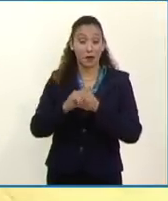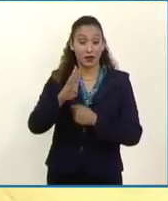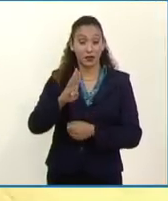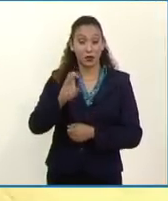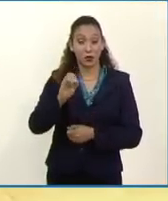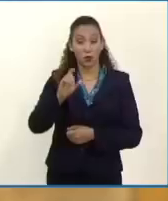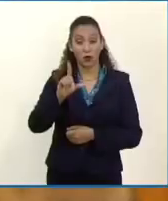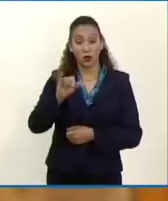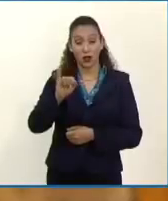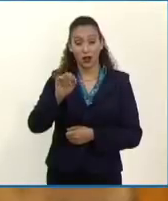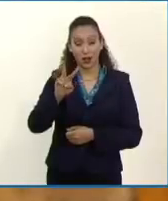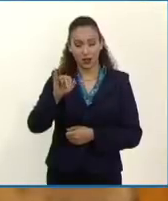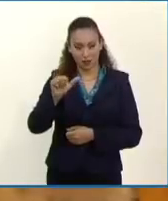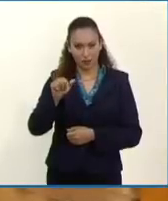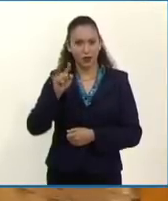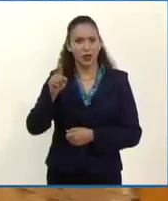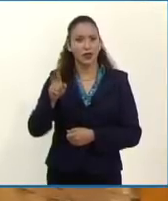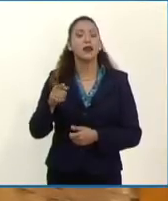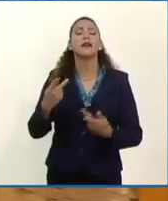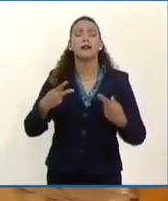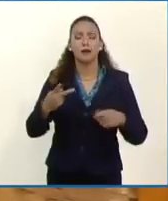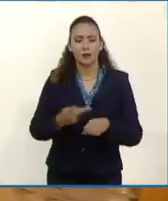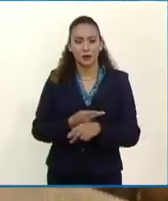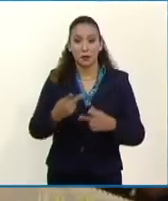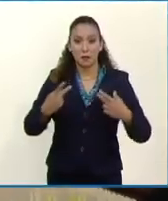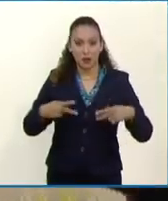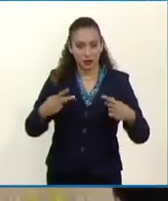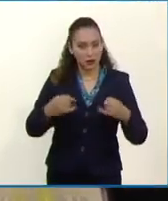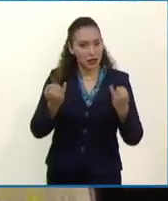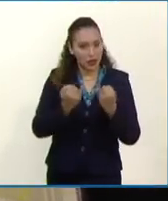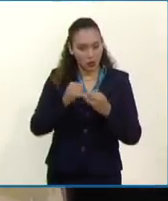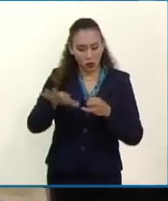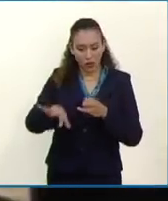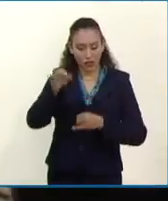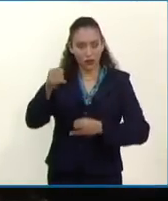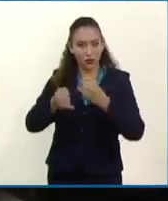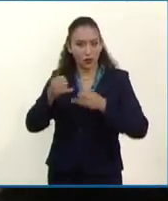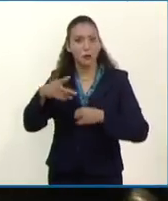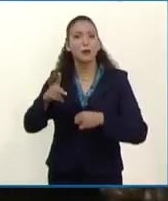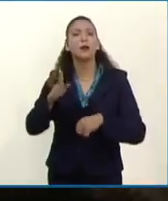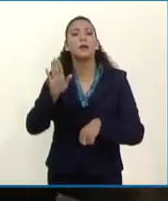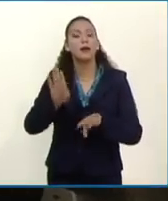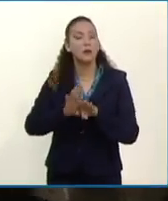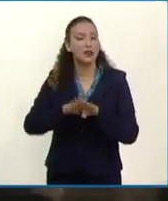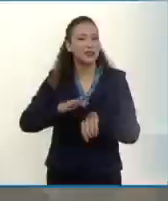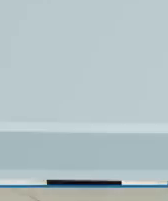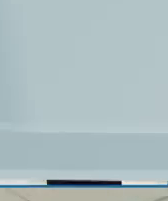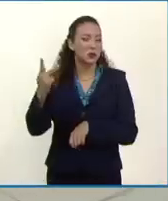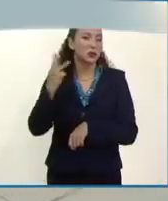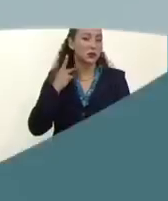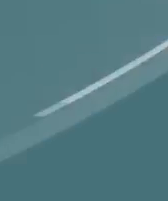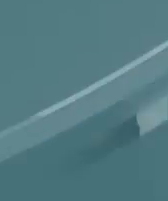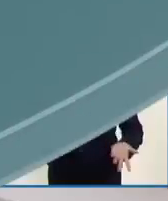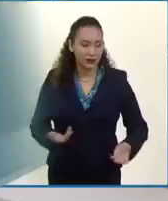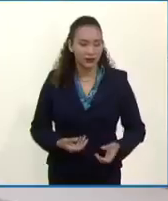vía democrática demuestra cómo las decisiones judiciales terminan siendo politizadas.